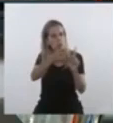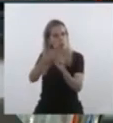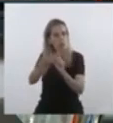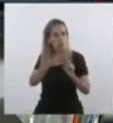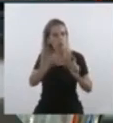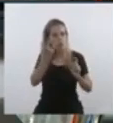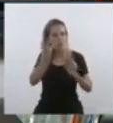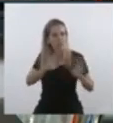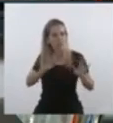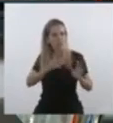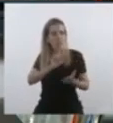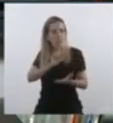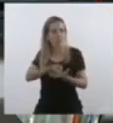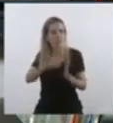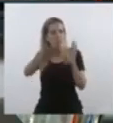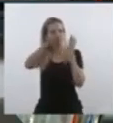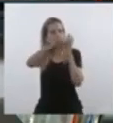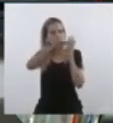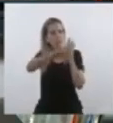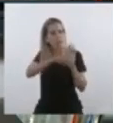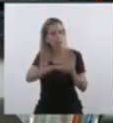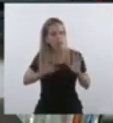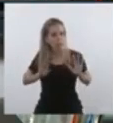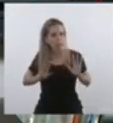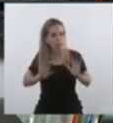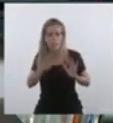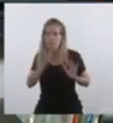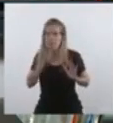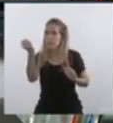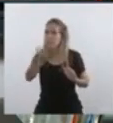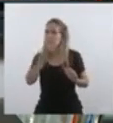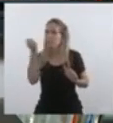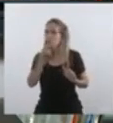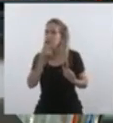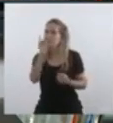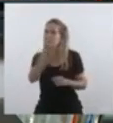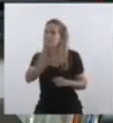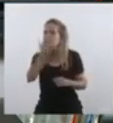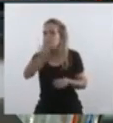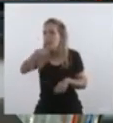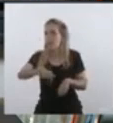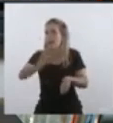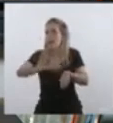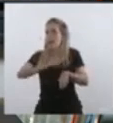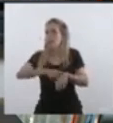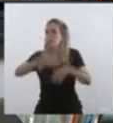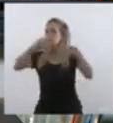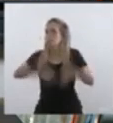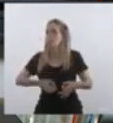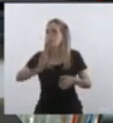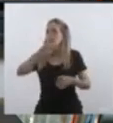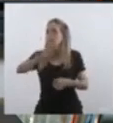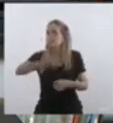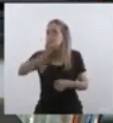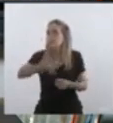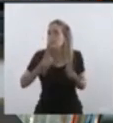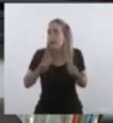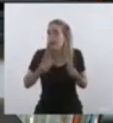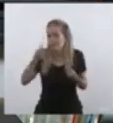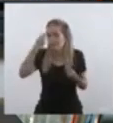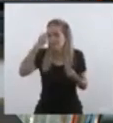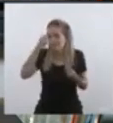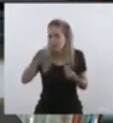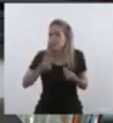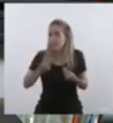una serie de medidas que estimo imperiosas tomar en este momento para seguir garantizando aquello